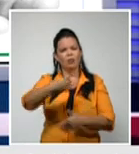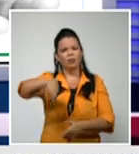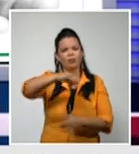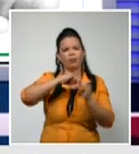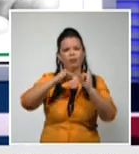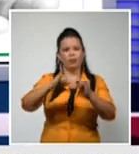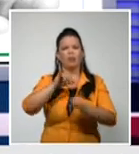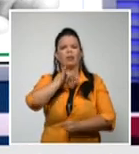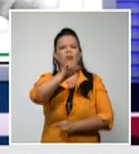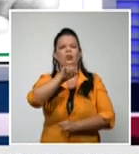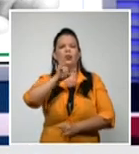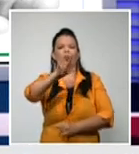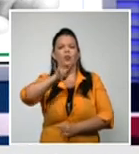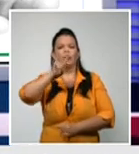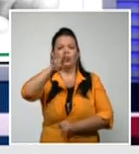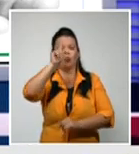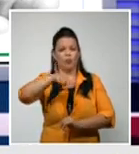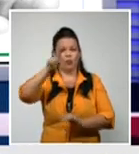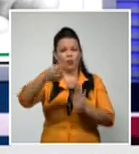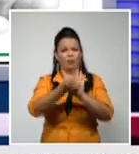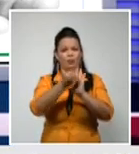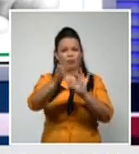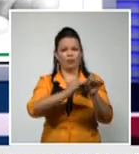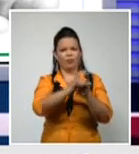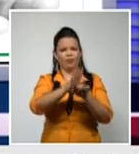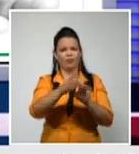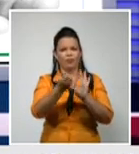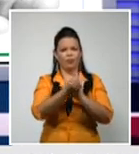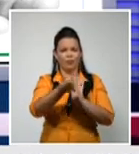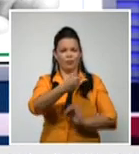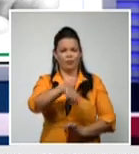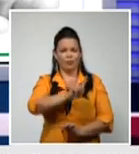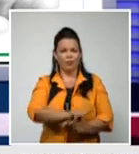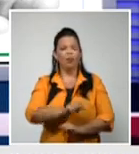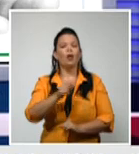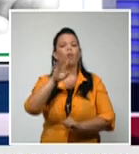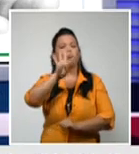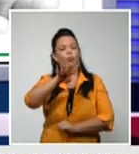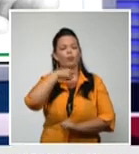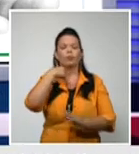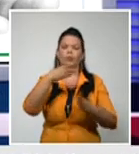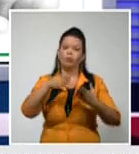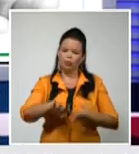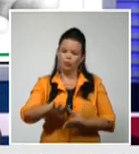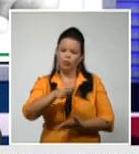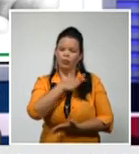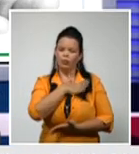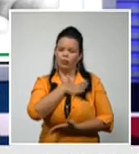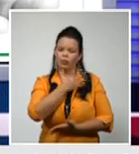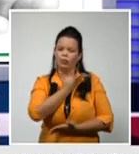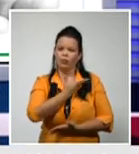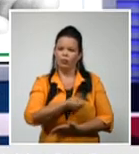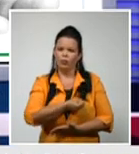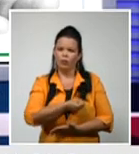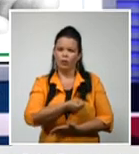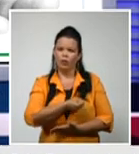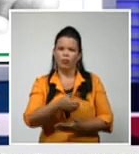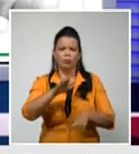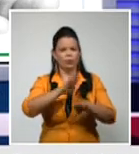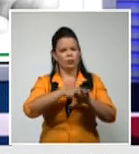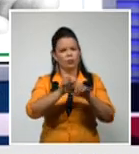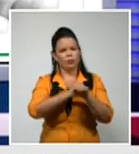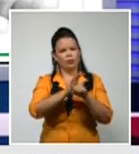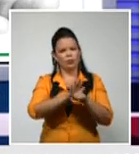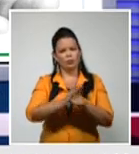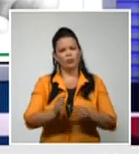699 casos positivos confirmados en la jornada de hoy y 4 fallecidos lamentablemente a consecuencia de la enfermedad. De ahí